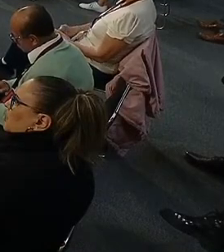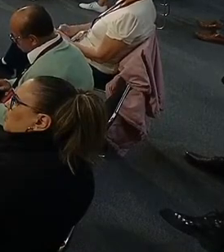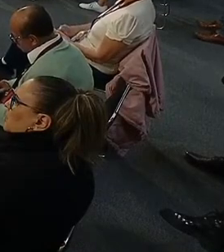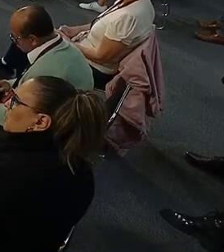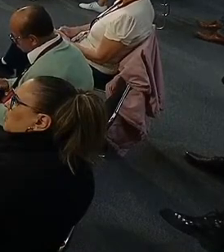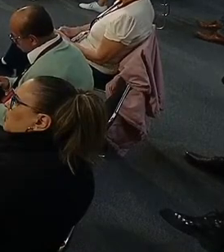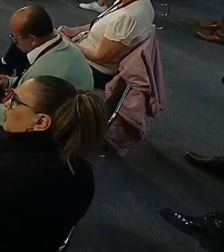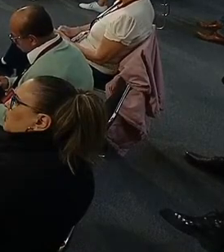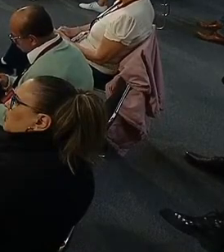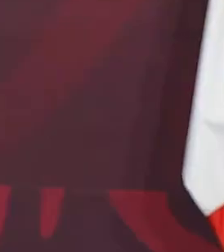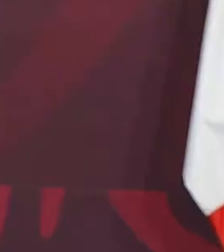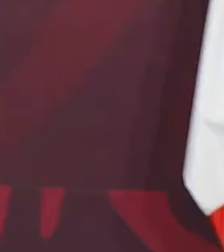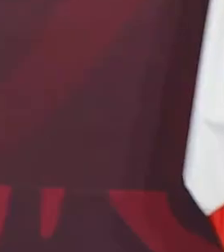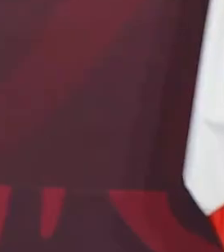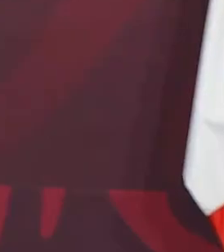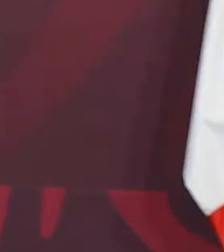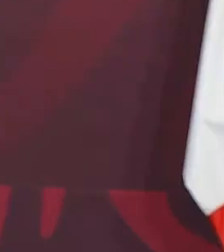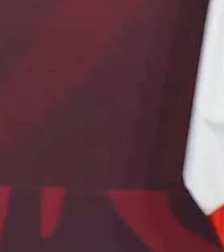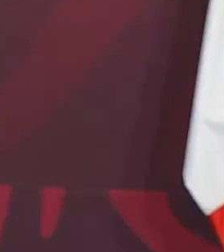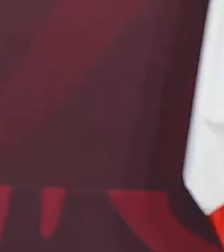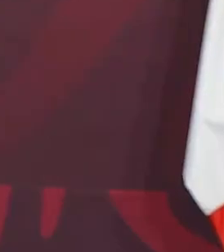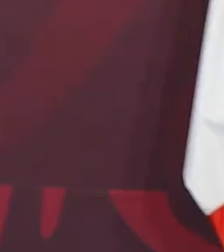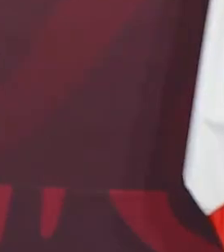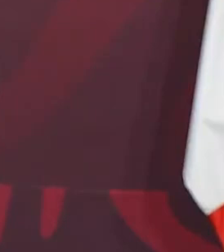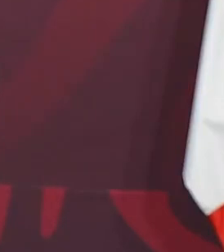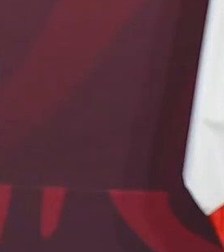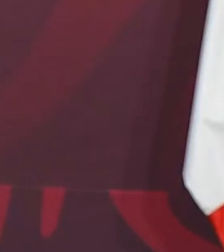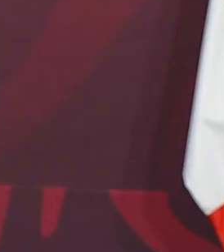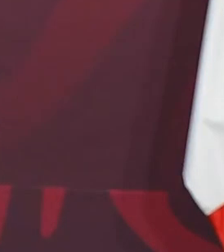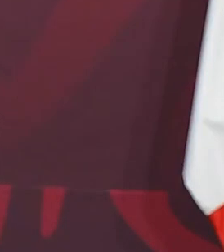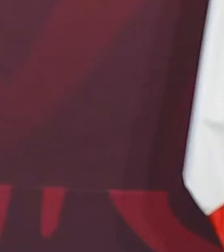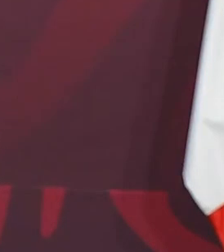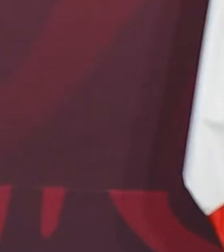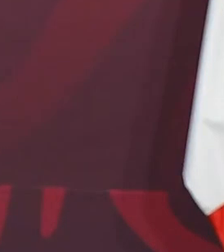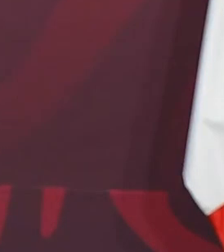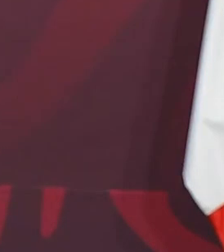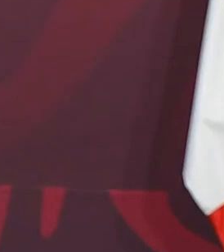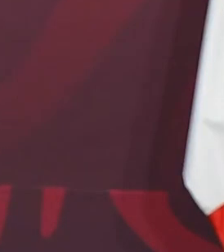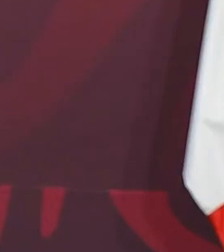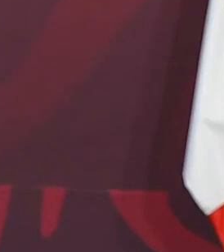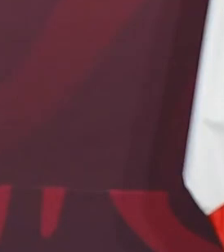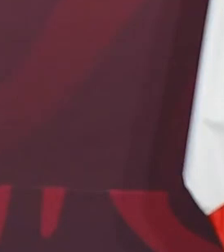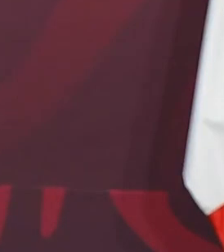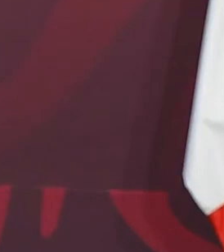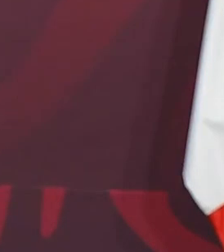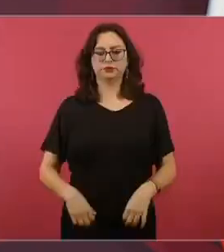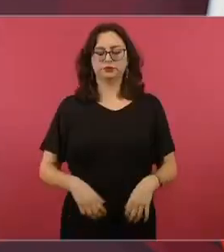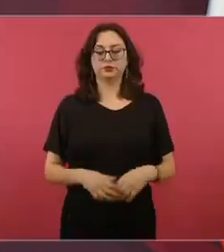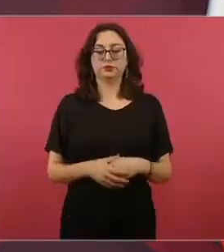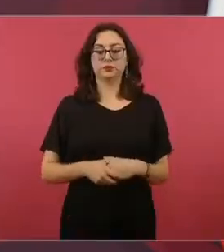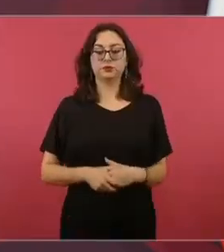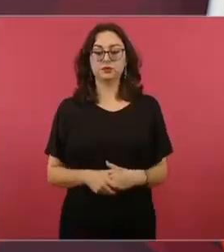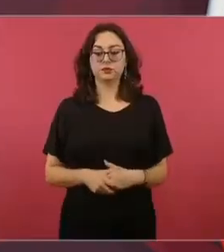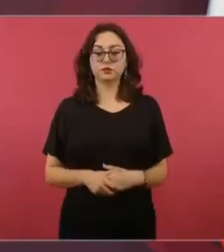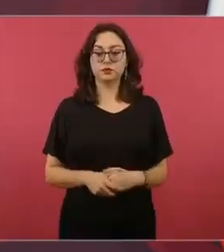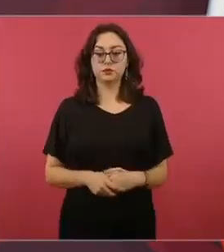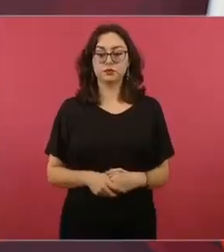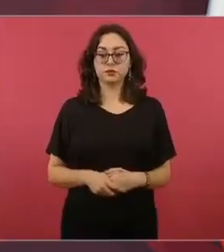comisión, el Senado, y se demostró que hubo